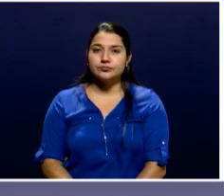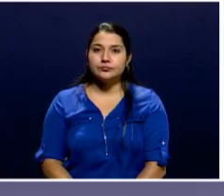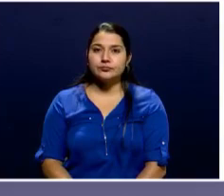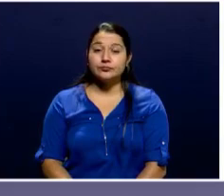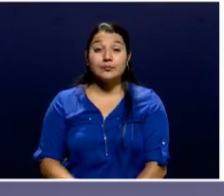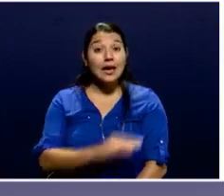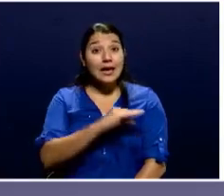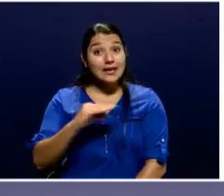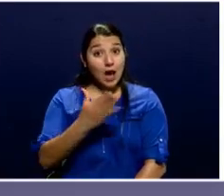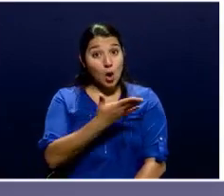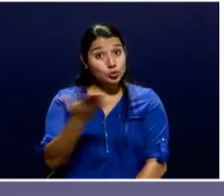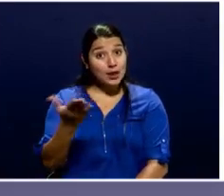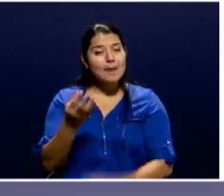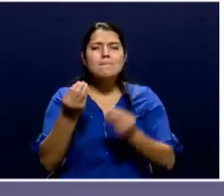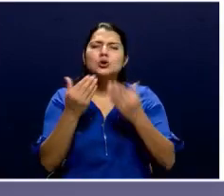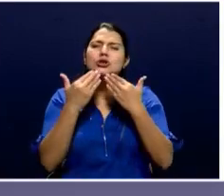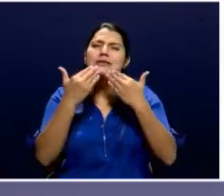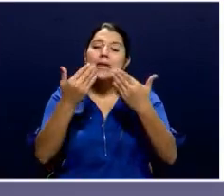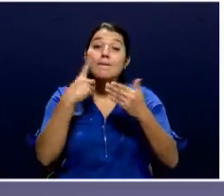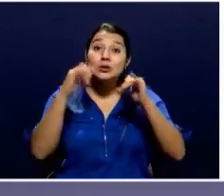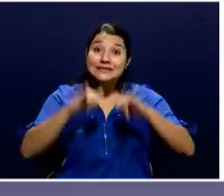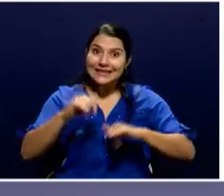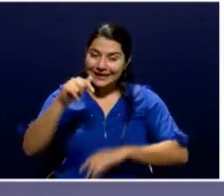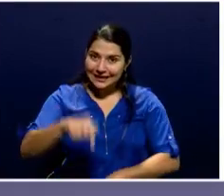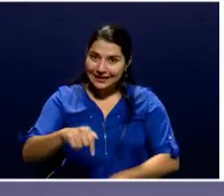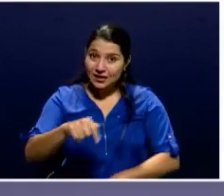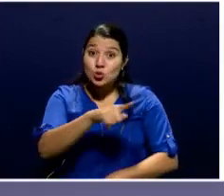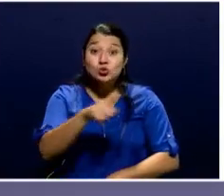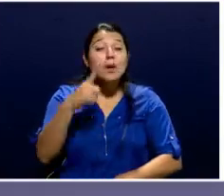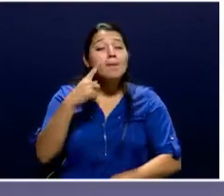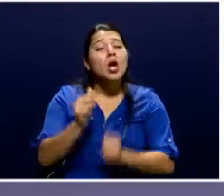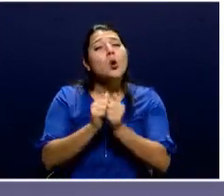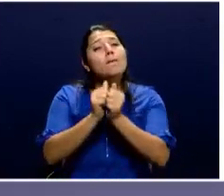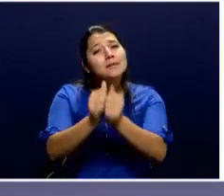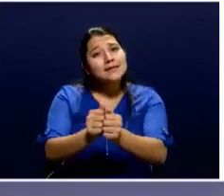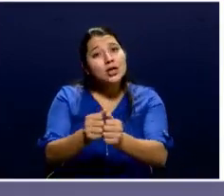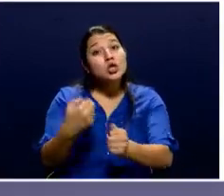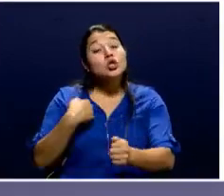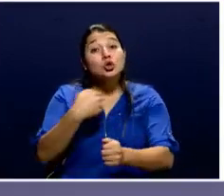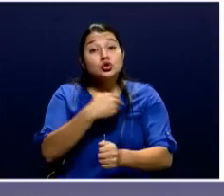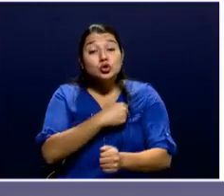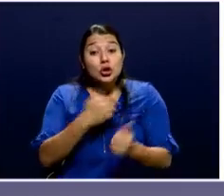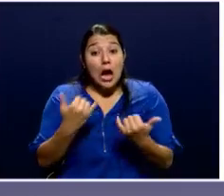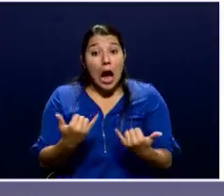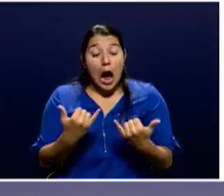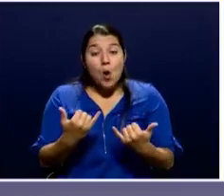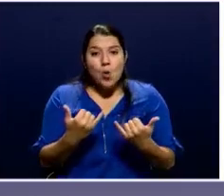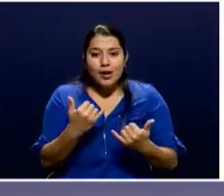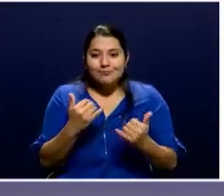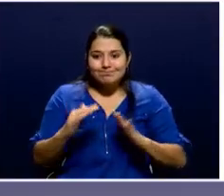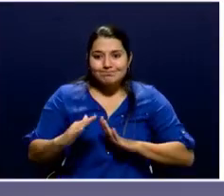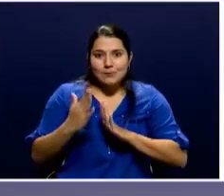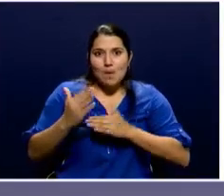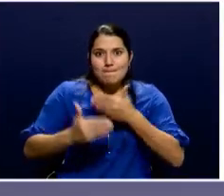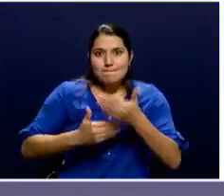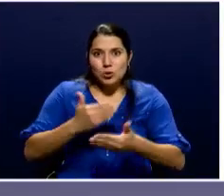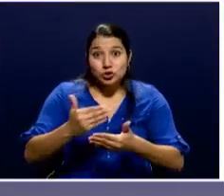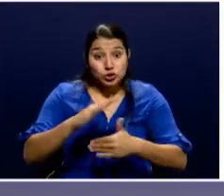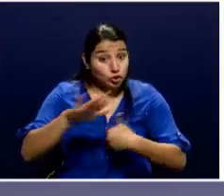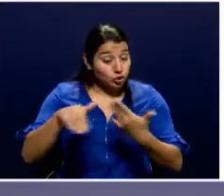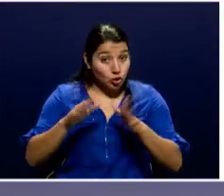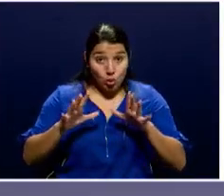Y a ustedes, muchísimas gracias por estar ahí, por acompañarnos. Estamos pasando este proceso todos